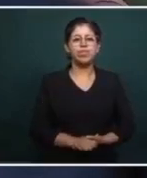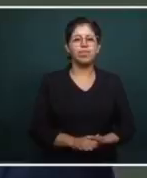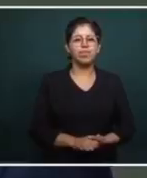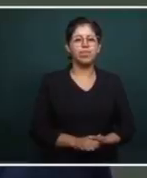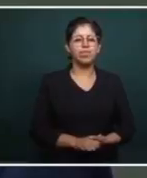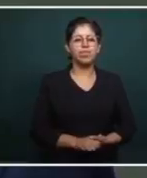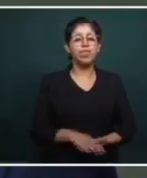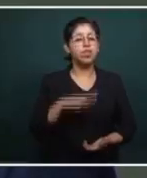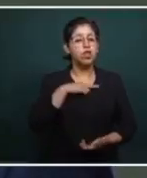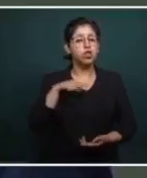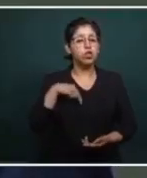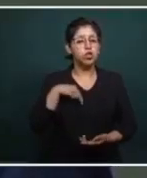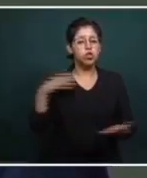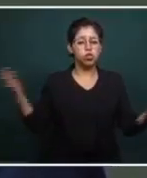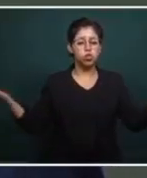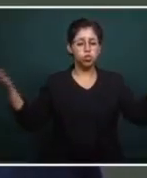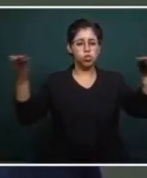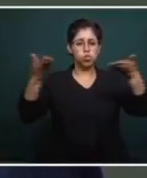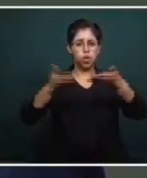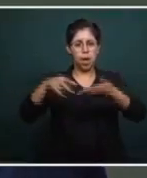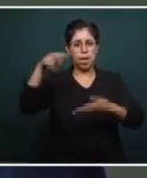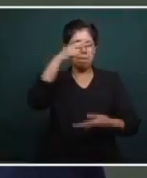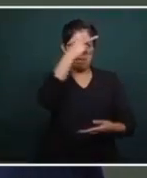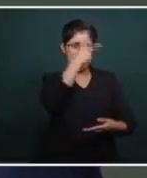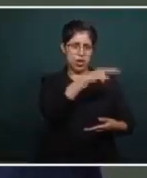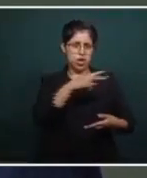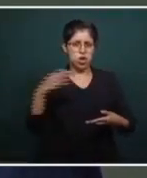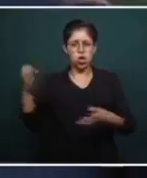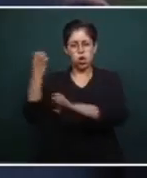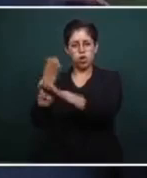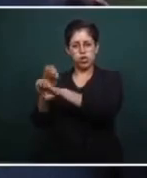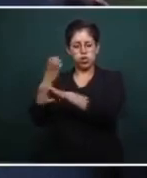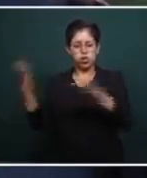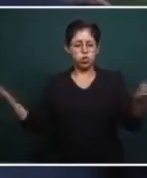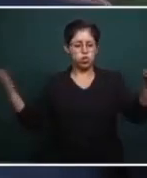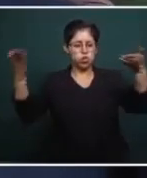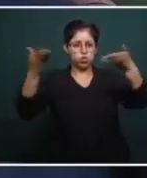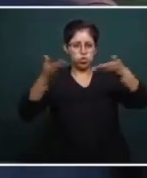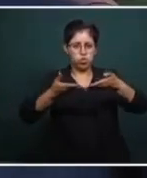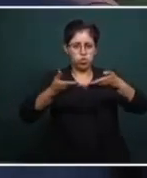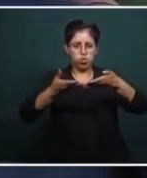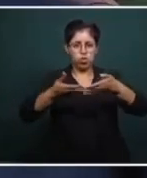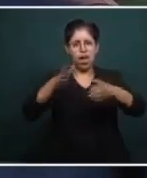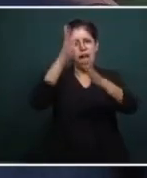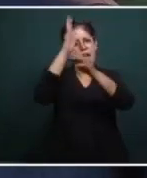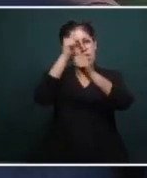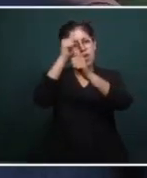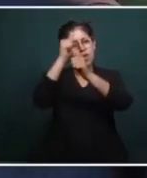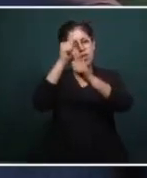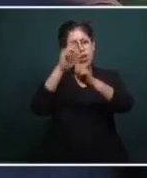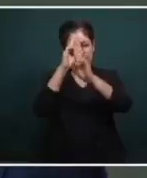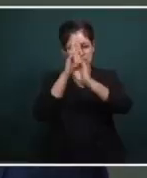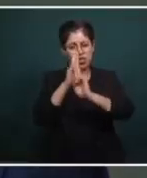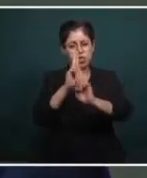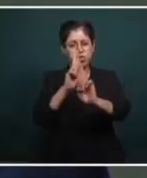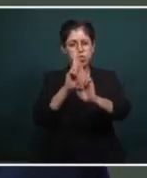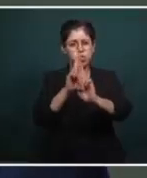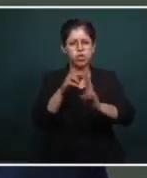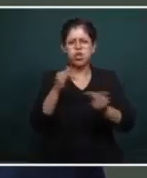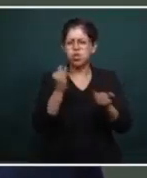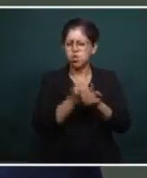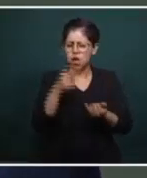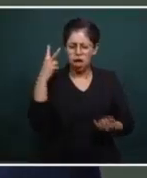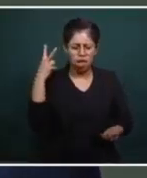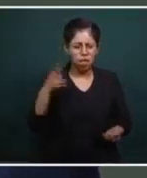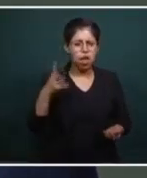Nosotros queremos una relación respetuosa con el gobierno de Estados Unidos. Finalmente, el Ejecutivo, junto con